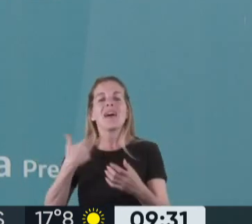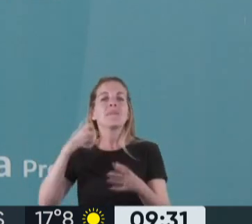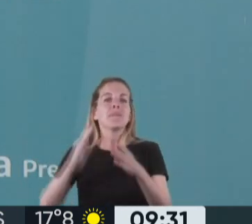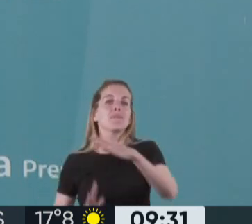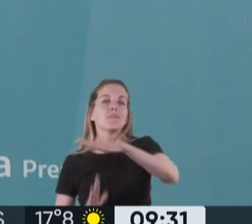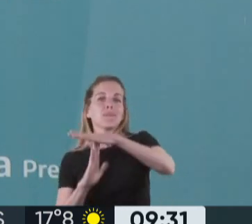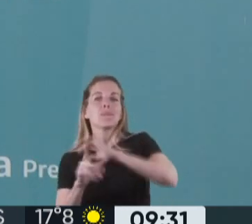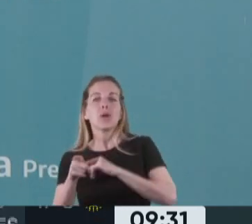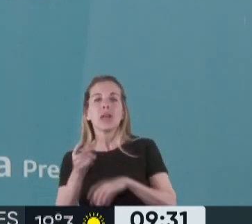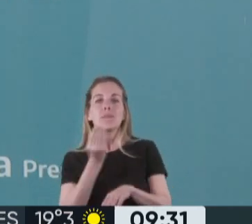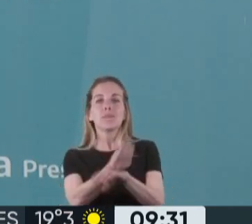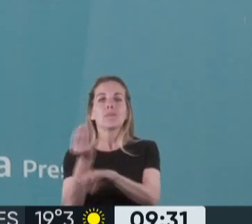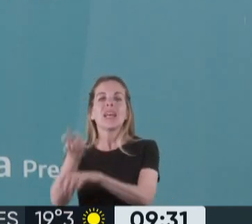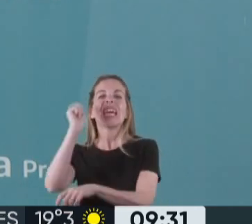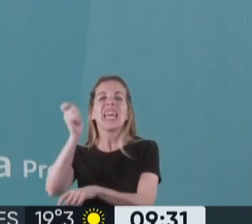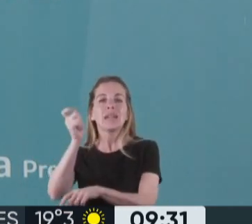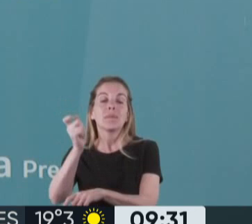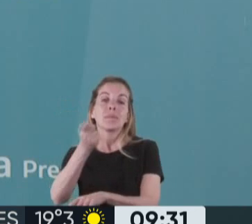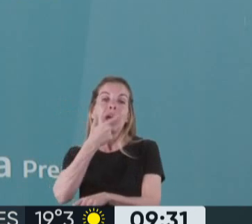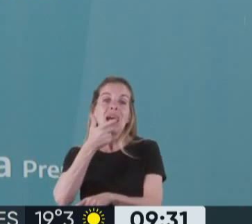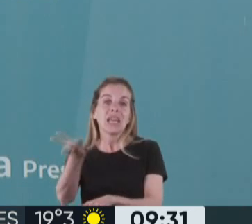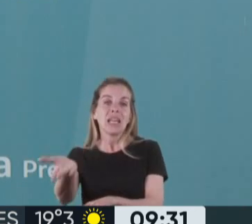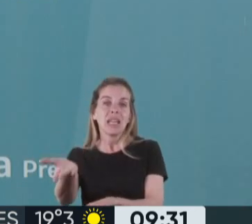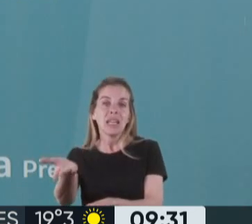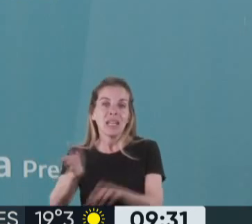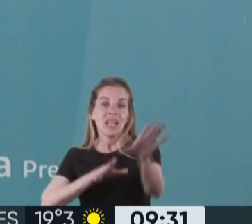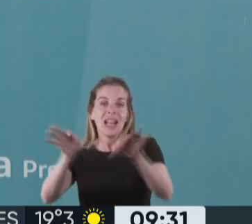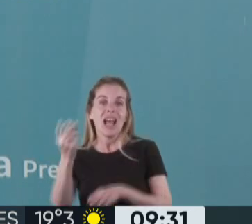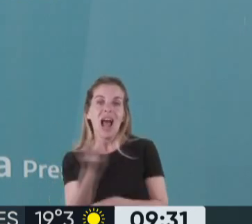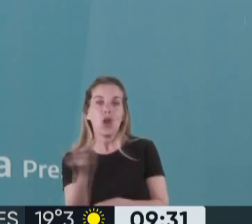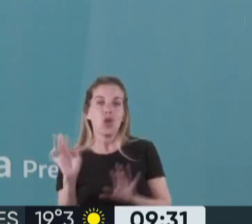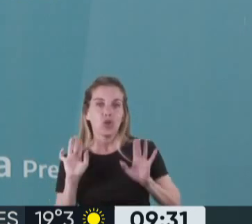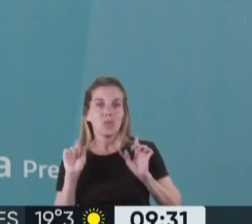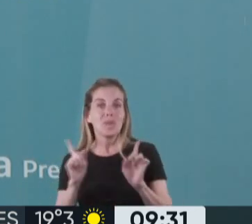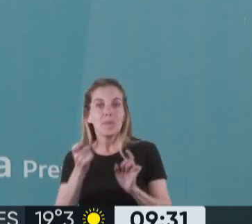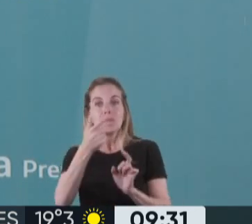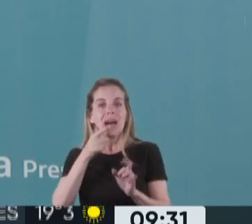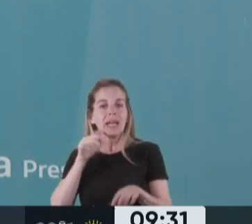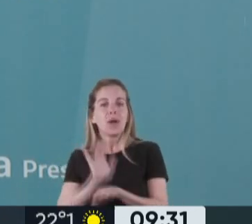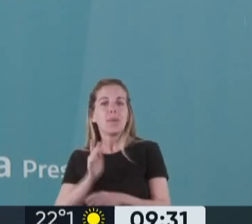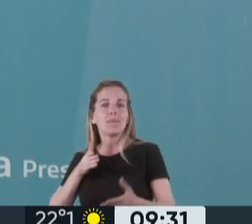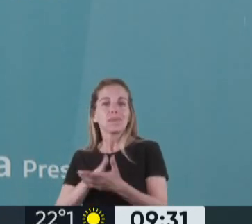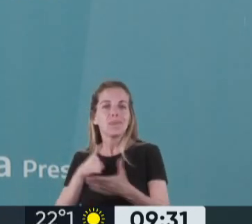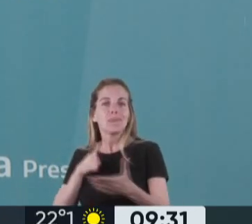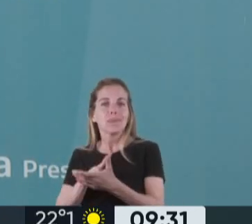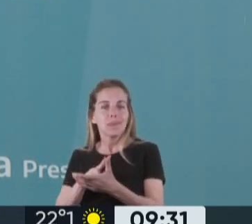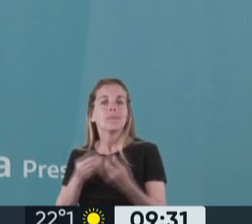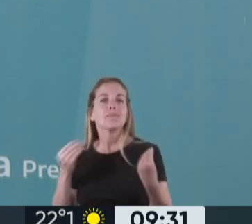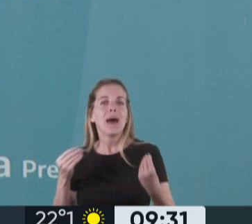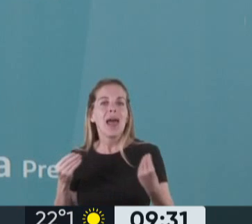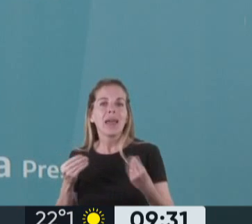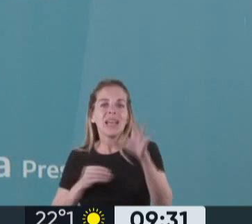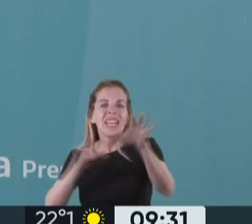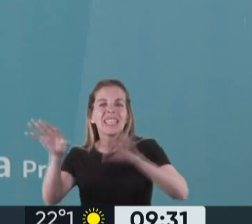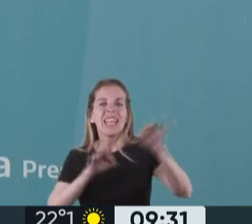por Mauricio Macri, y que ahora Mauricio Macri es el que impide que el Consejo de la Magistratura nombre en la Cámara Federal a los jueces que